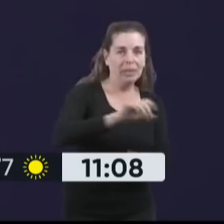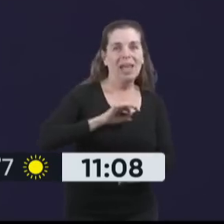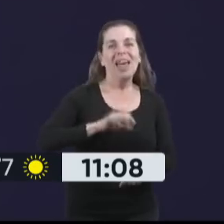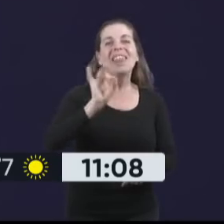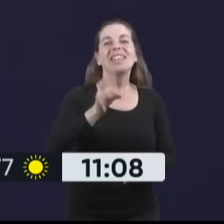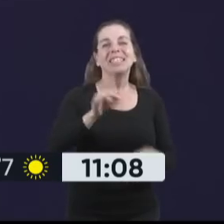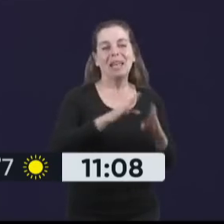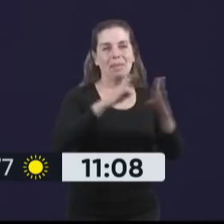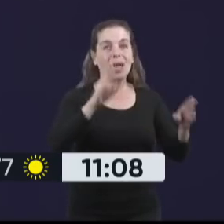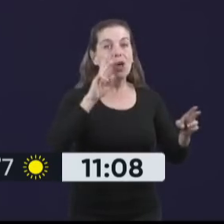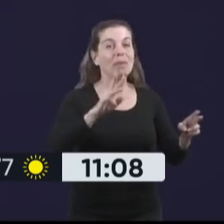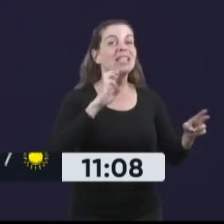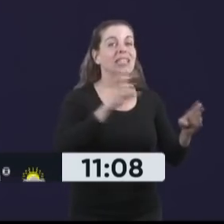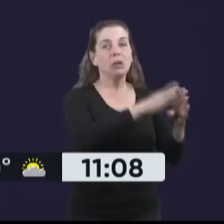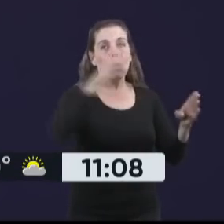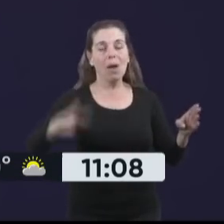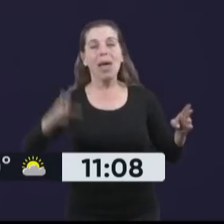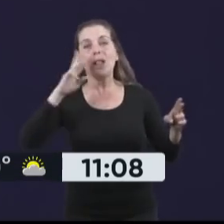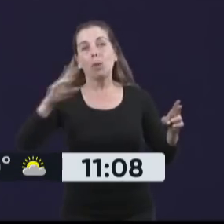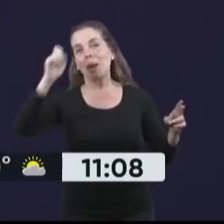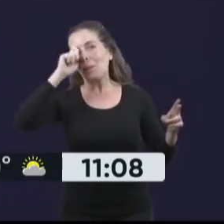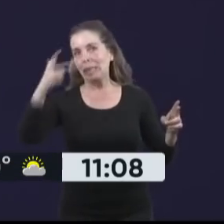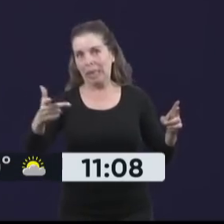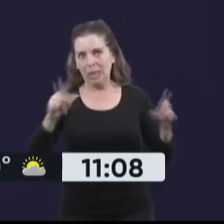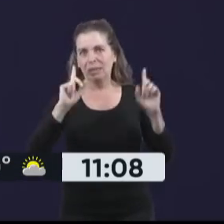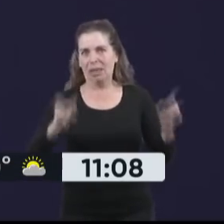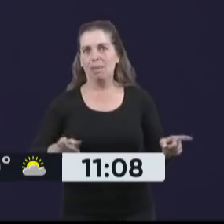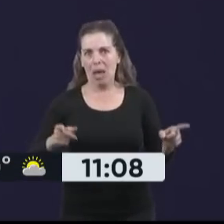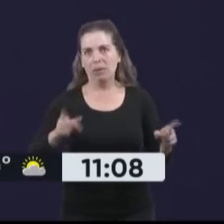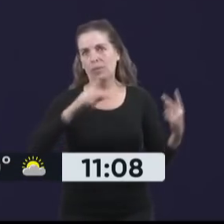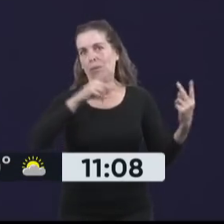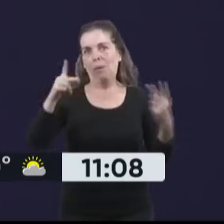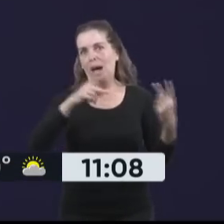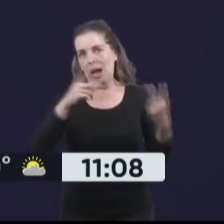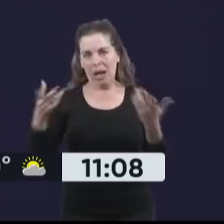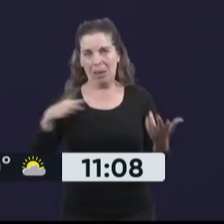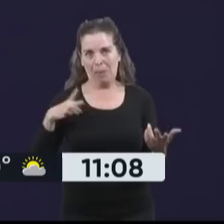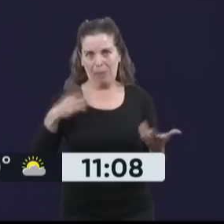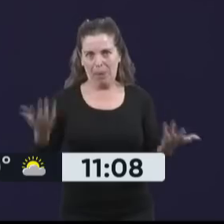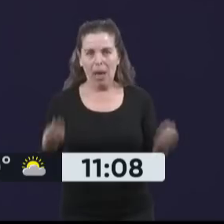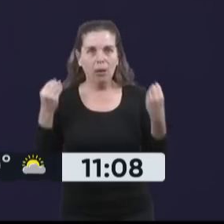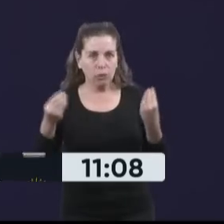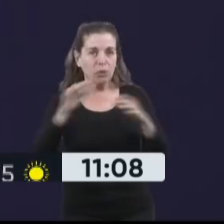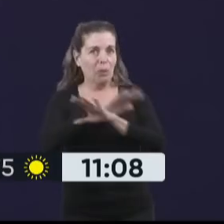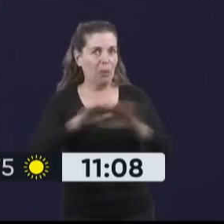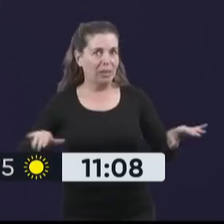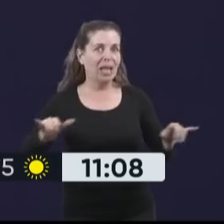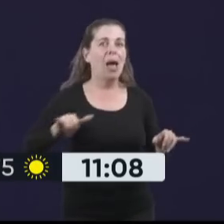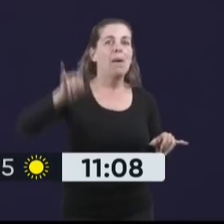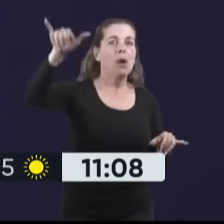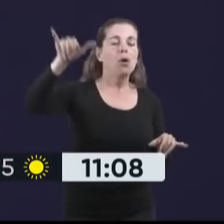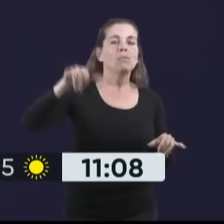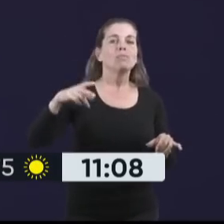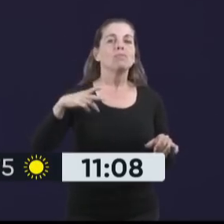5 de junio del 2023. De esta forma no se van a poder usar aviones públicos para traer diarios